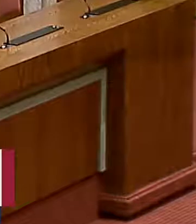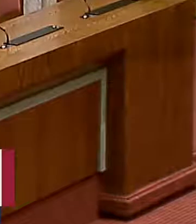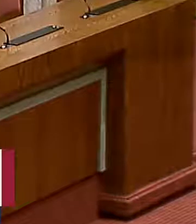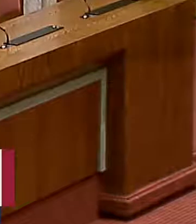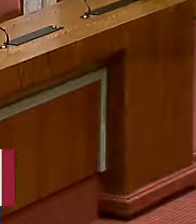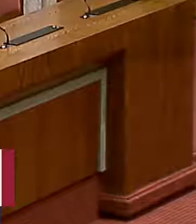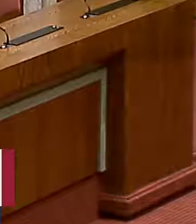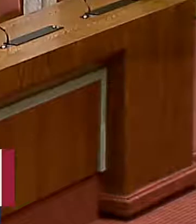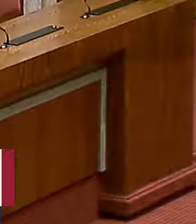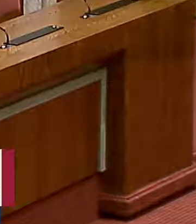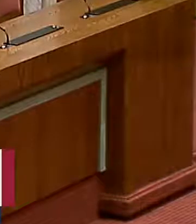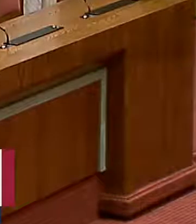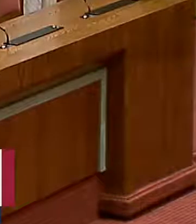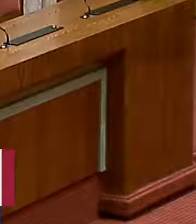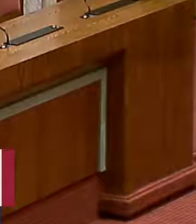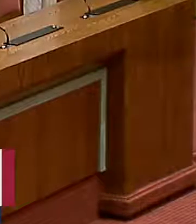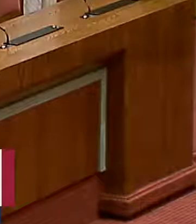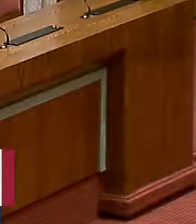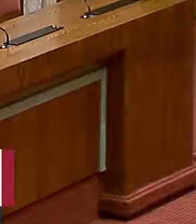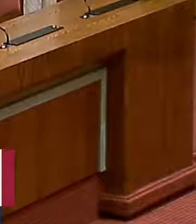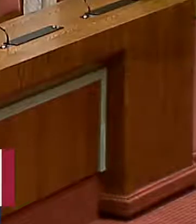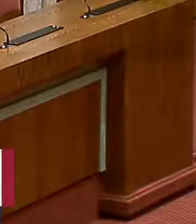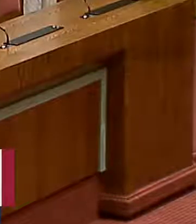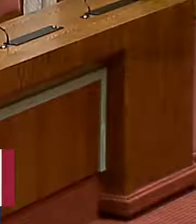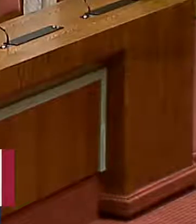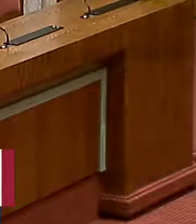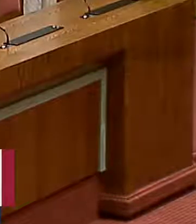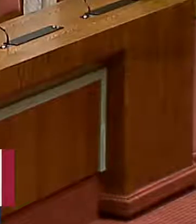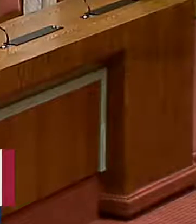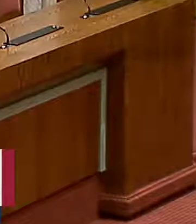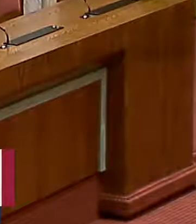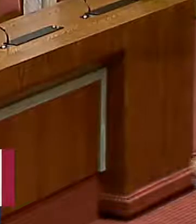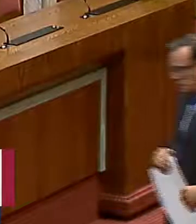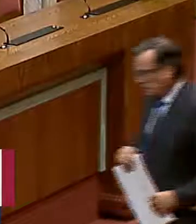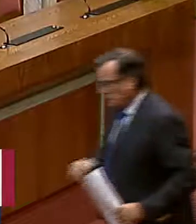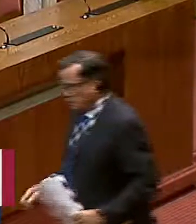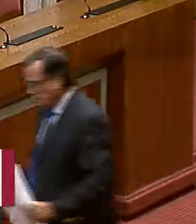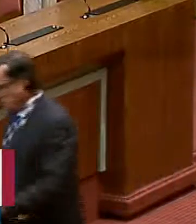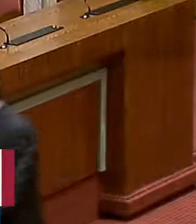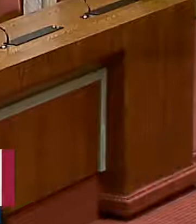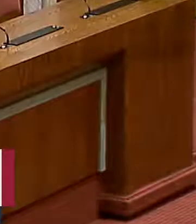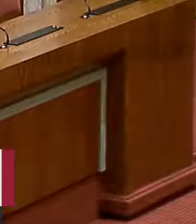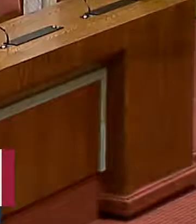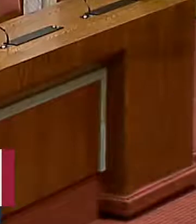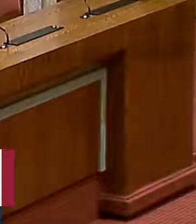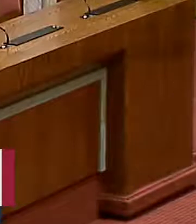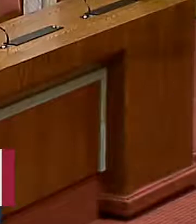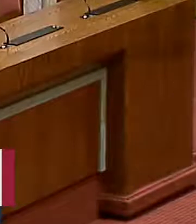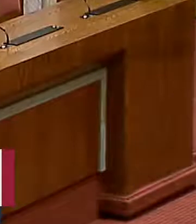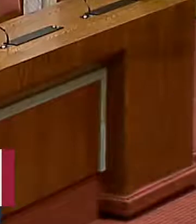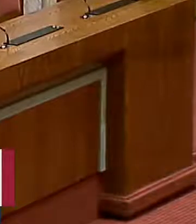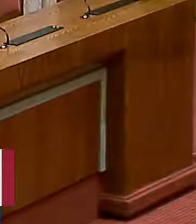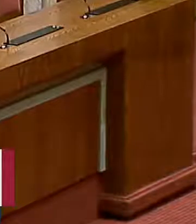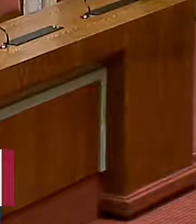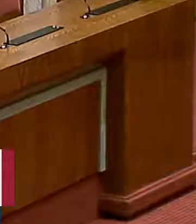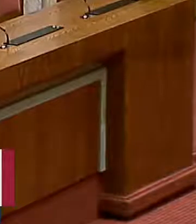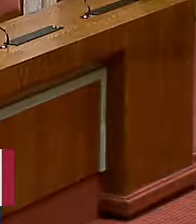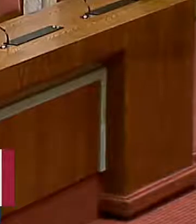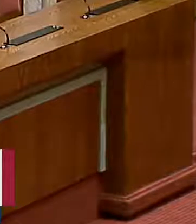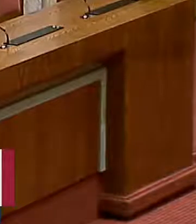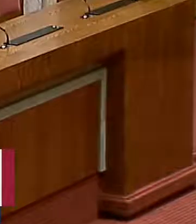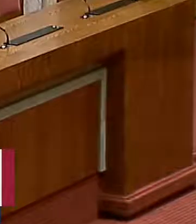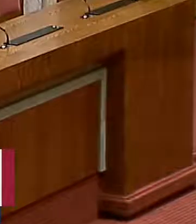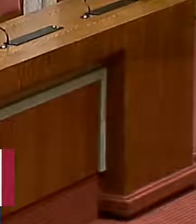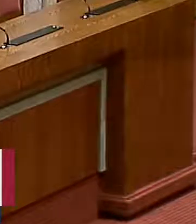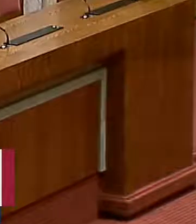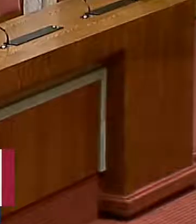Les informamos, por cierto, que en tanto tengamos el informe, pasaremos a la discusión del proyecto de votación telemática. Por lo